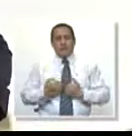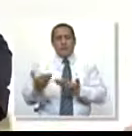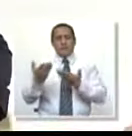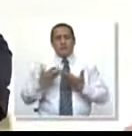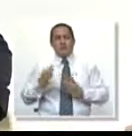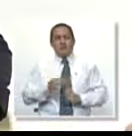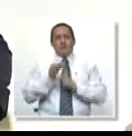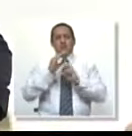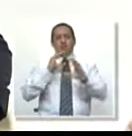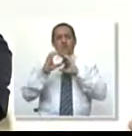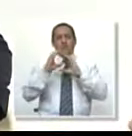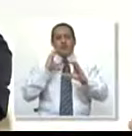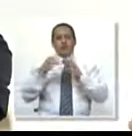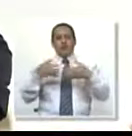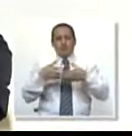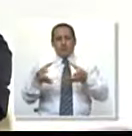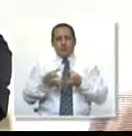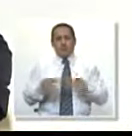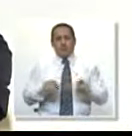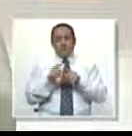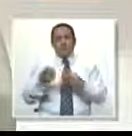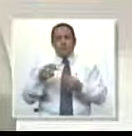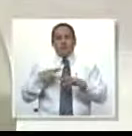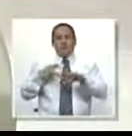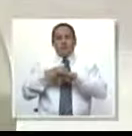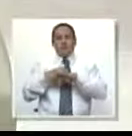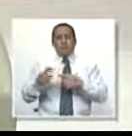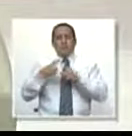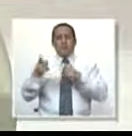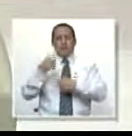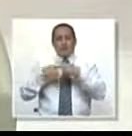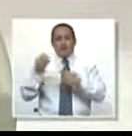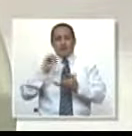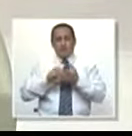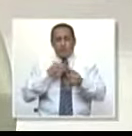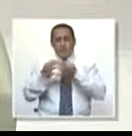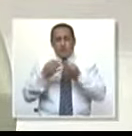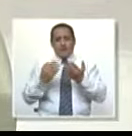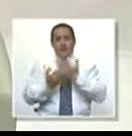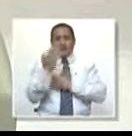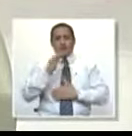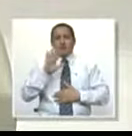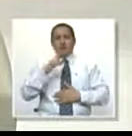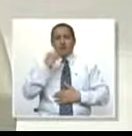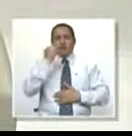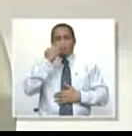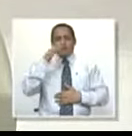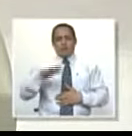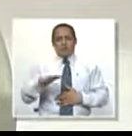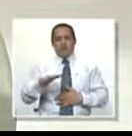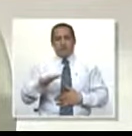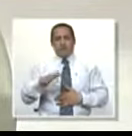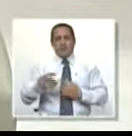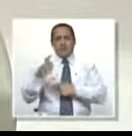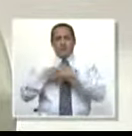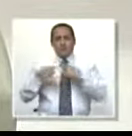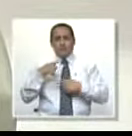viol especialista en comunicación y alianzas de unif no vamos a ir a la pausa pero regresamos para hablar esta mañana en tus derechos de los derechos del